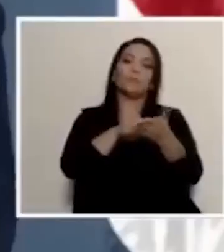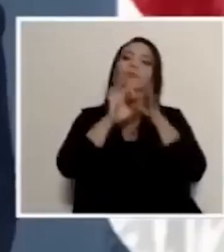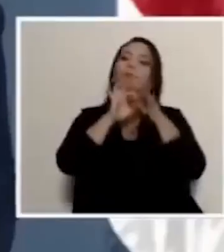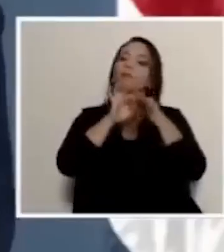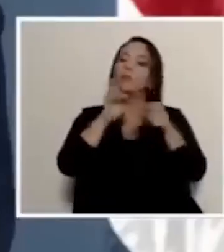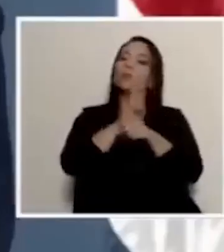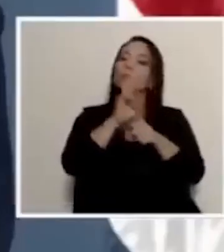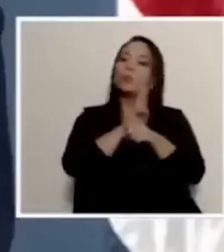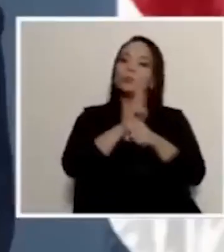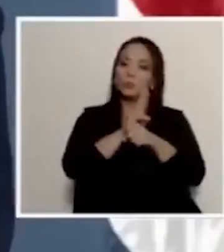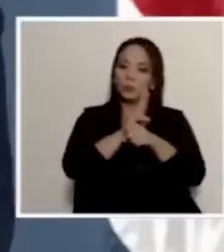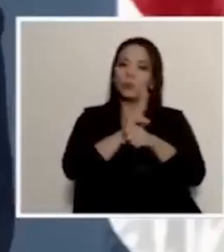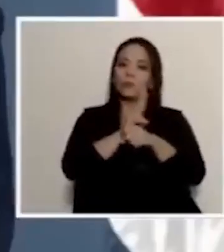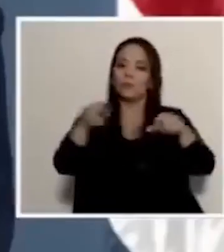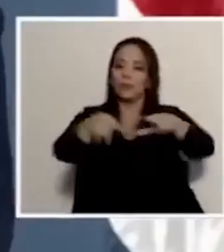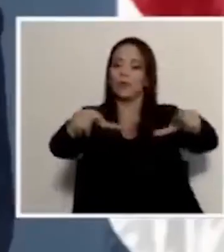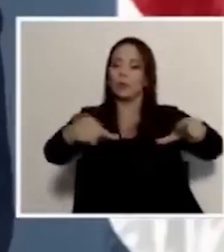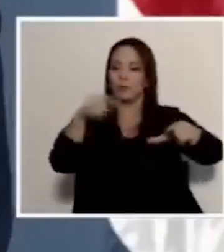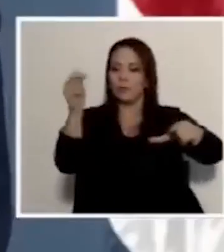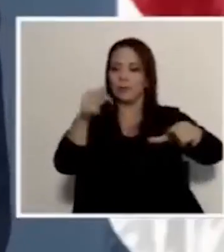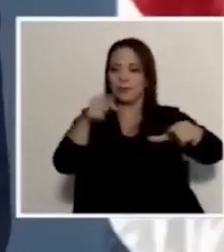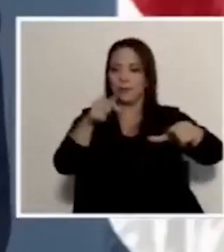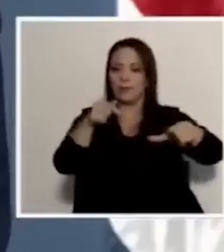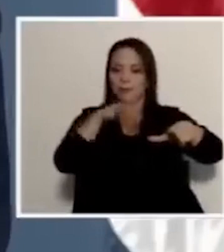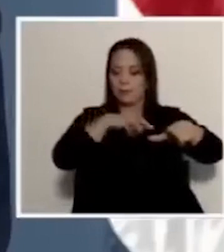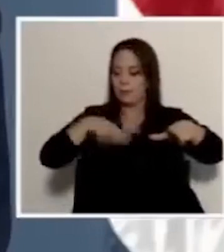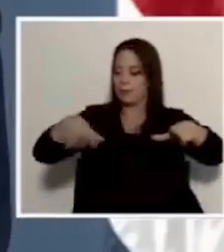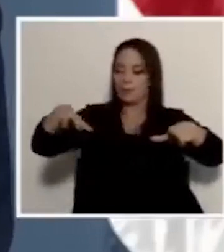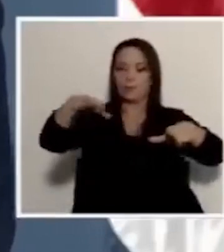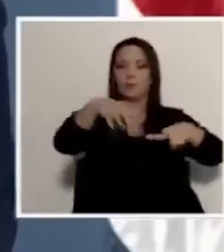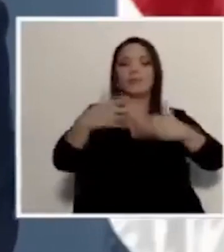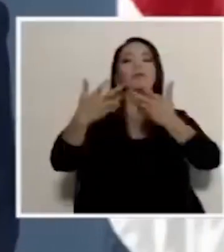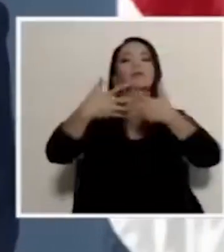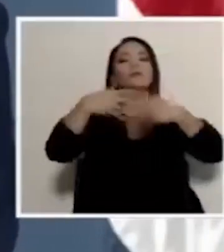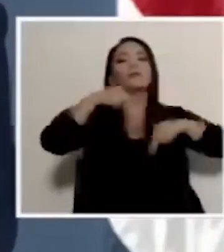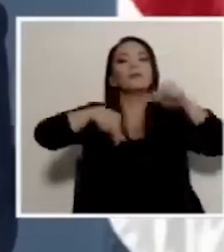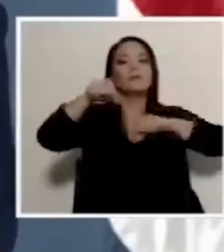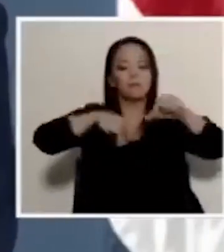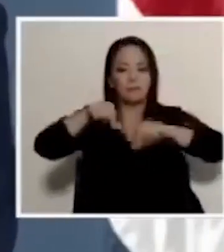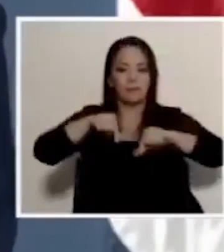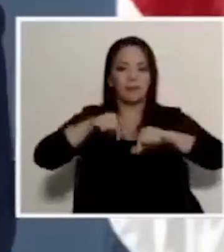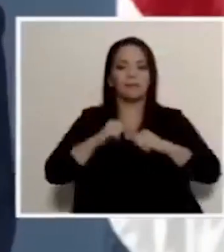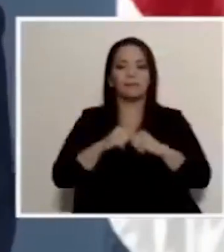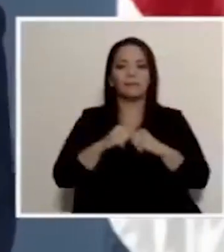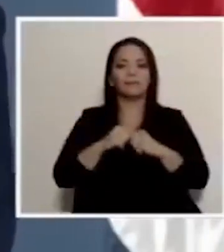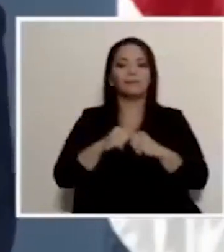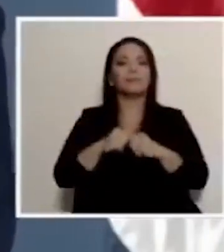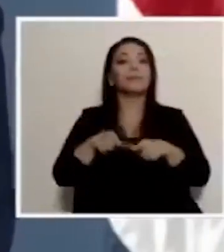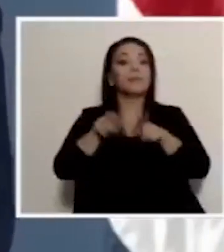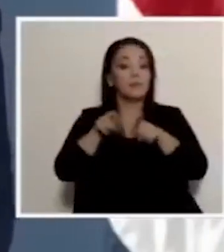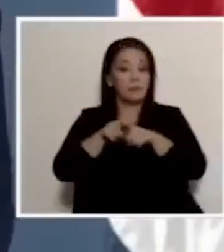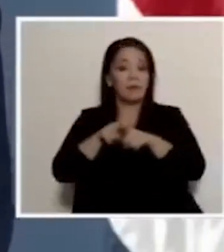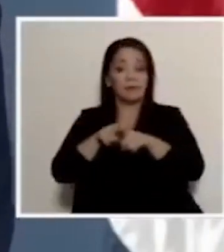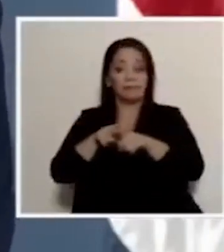uso dado de su entorno en donde predomina la industria química y el almacenamiento de